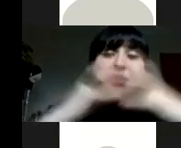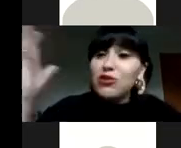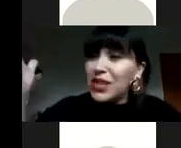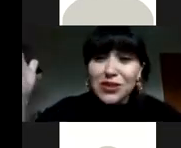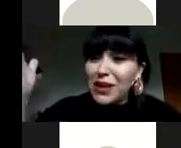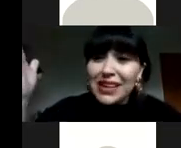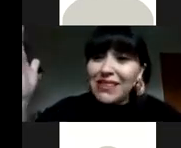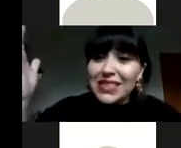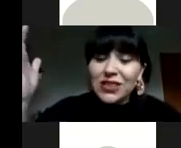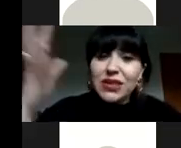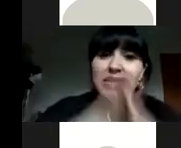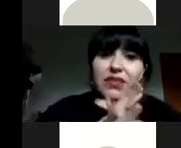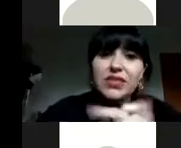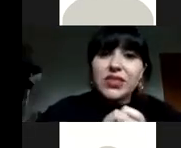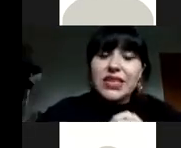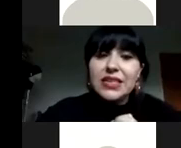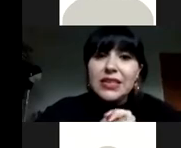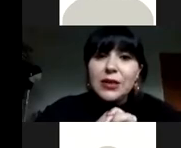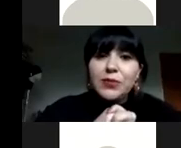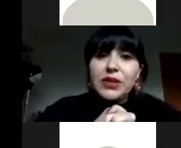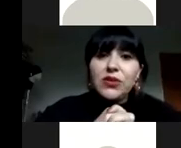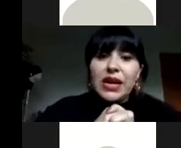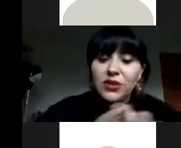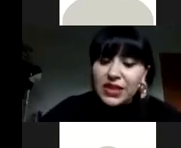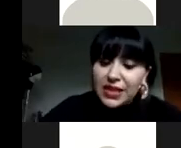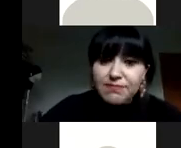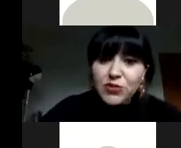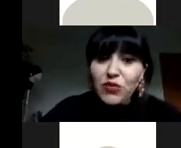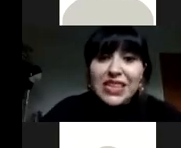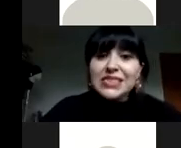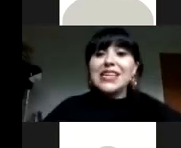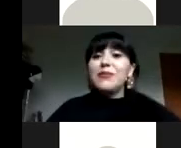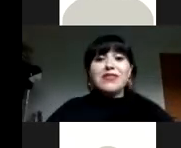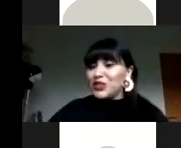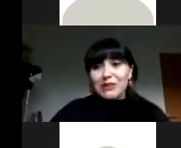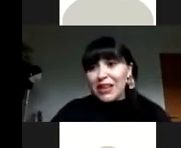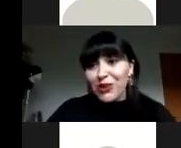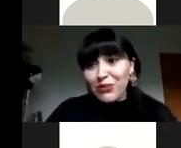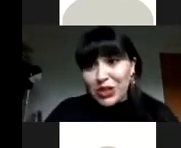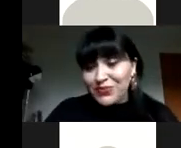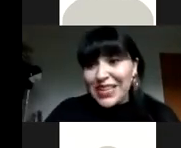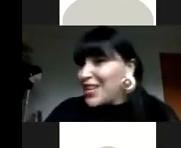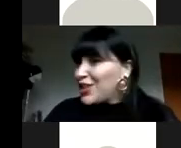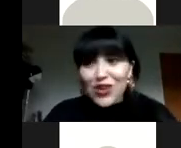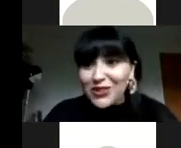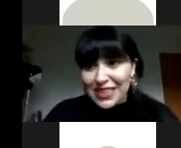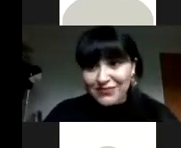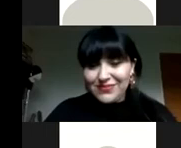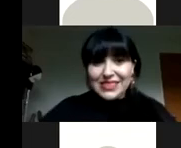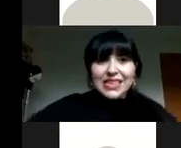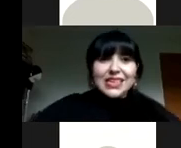Hay mucho tanto más que hablar, tanto más que reflexionar, pero a no decaer, no olvides que la prevención siempre es la mejor opción, no hay